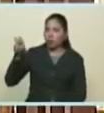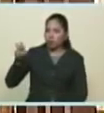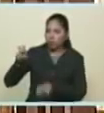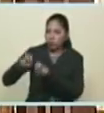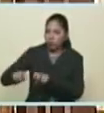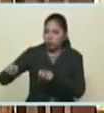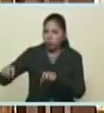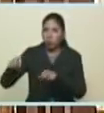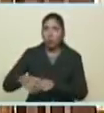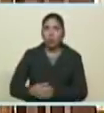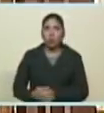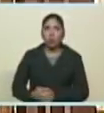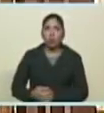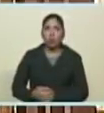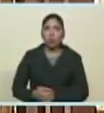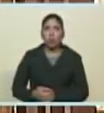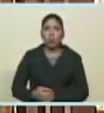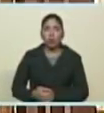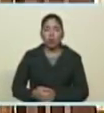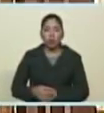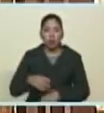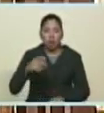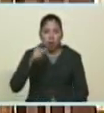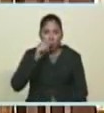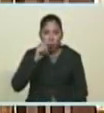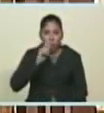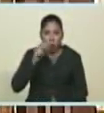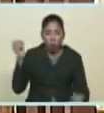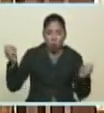Guarulla, que me tiró una brujería y como que se le devolvió.